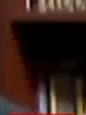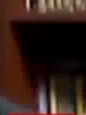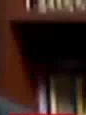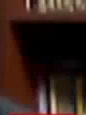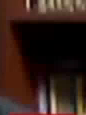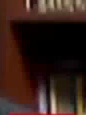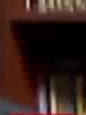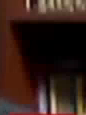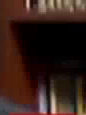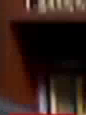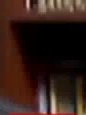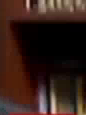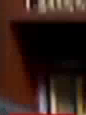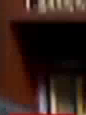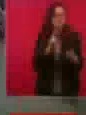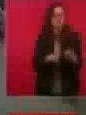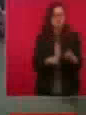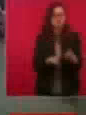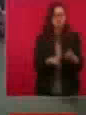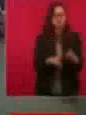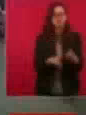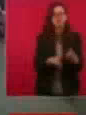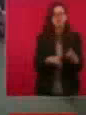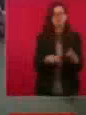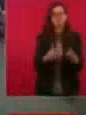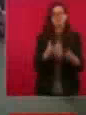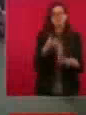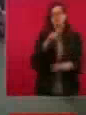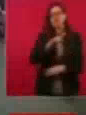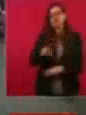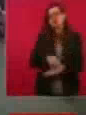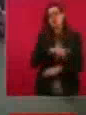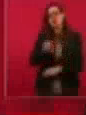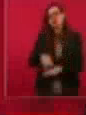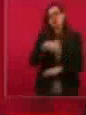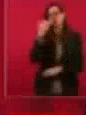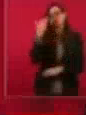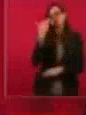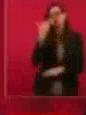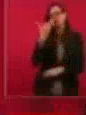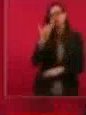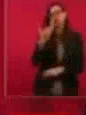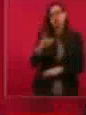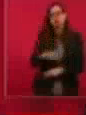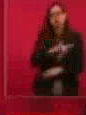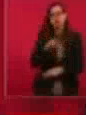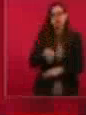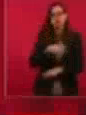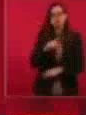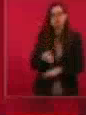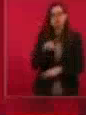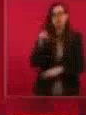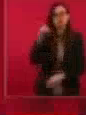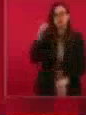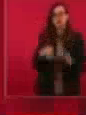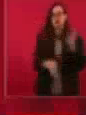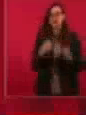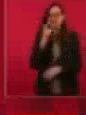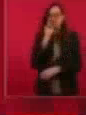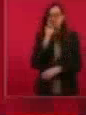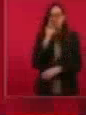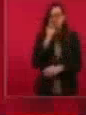una simple actividad protocolar, con eso no se van a caer las relaciones económicas entre los países, no porque sea una persona humilde, como él lo